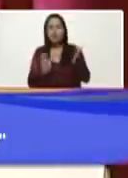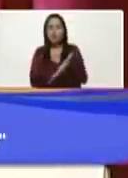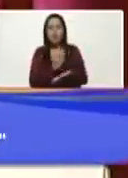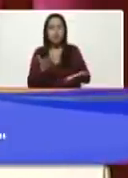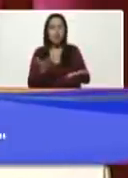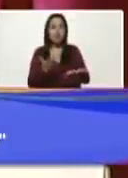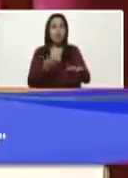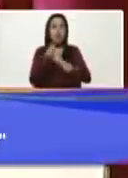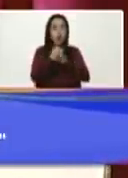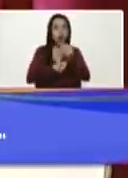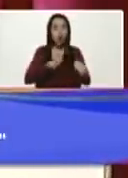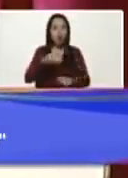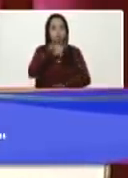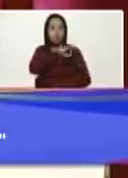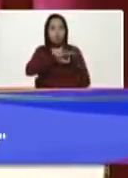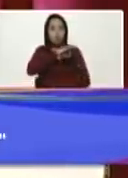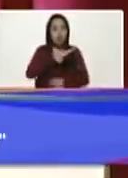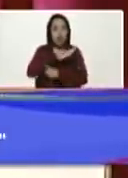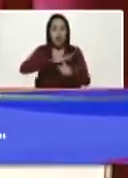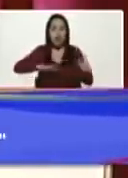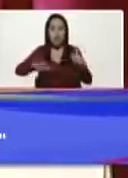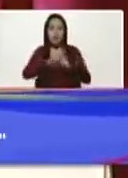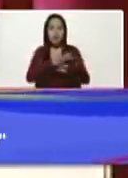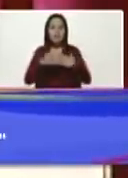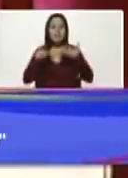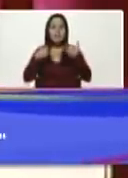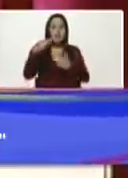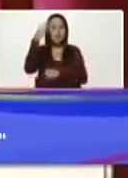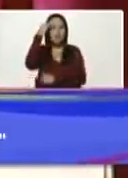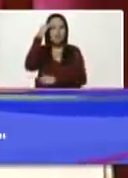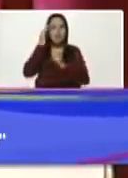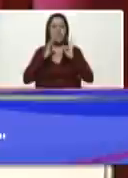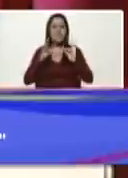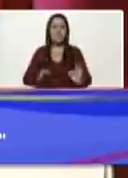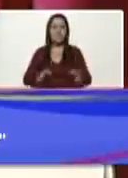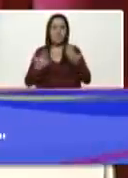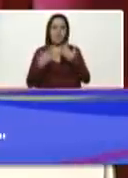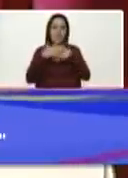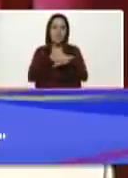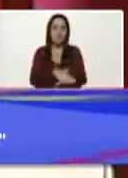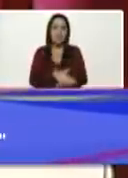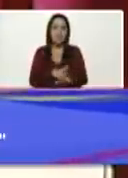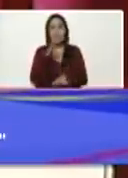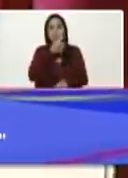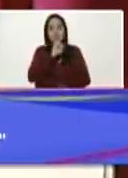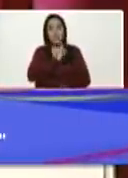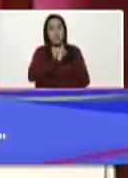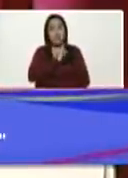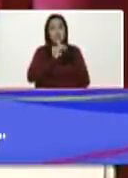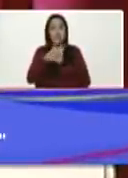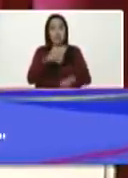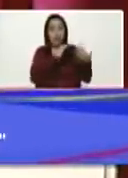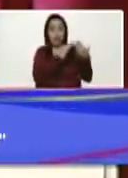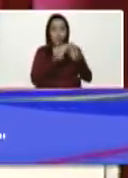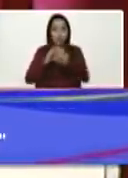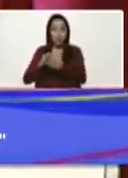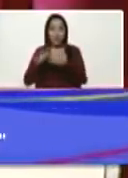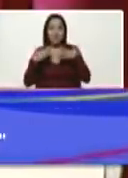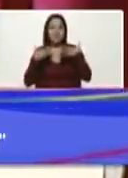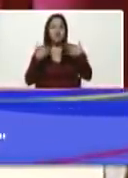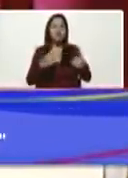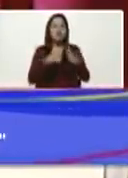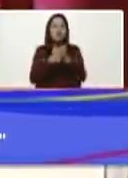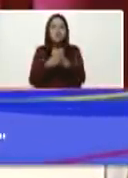del hábitat de la sociedad, la salud mental, física, integral y no individual solamente. Es la salud